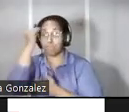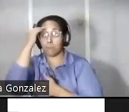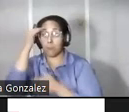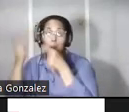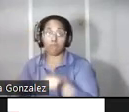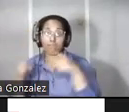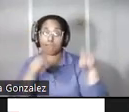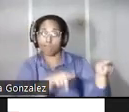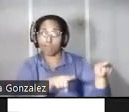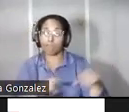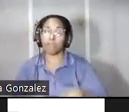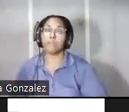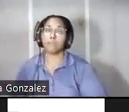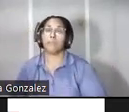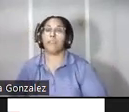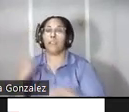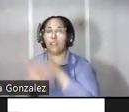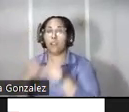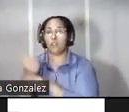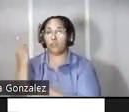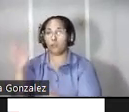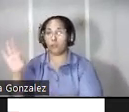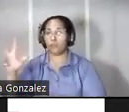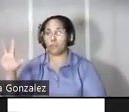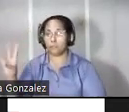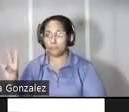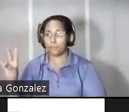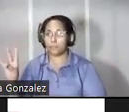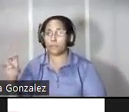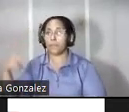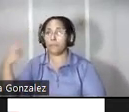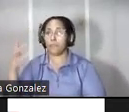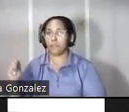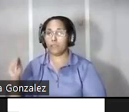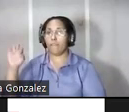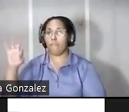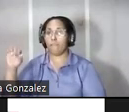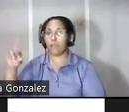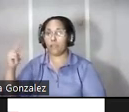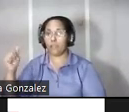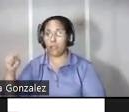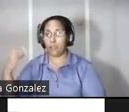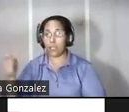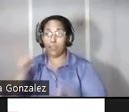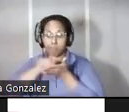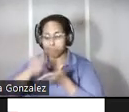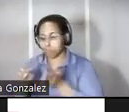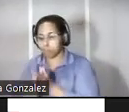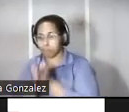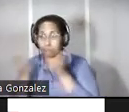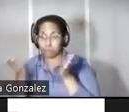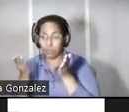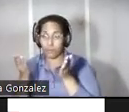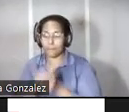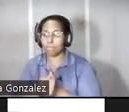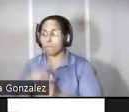de todo lo que estaba ocurriendo aquí. En 1937, el doctor Fernández García, en un escrito dedicado a